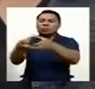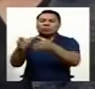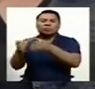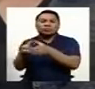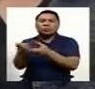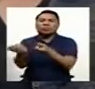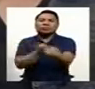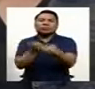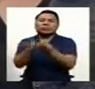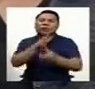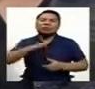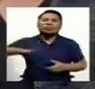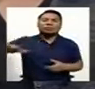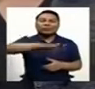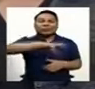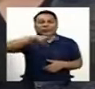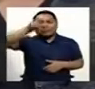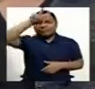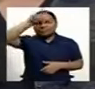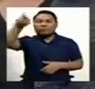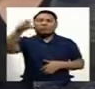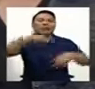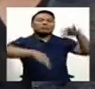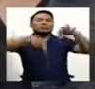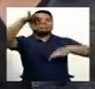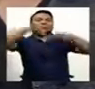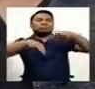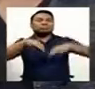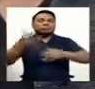maneje todo el país a su antojo.